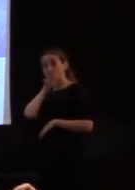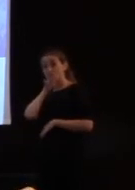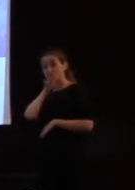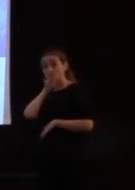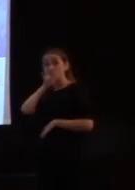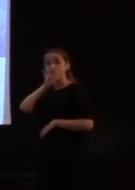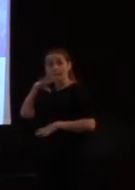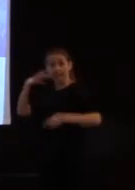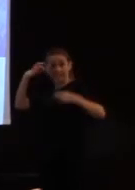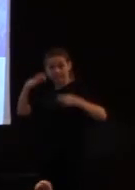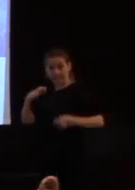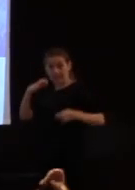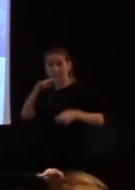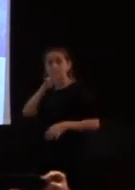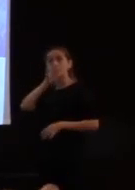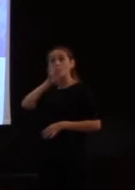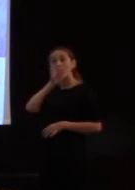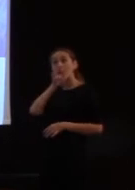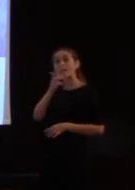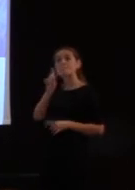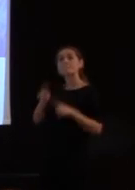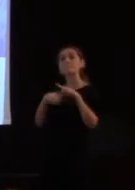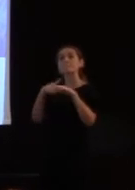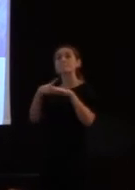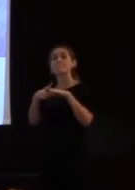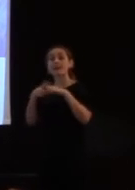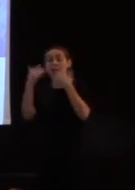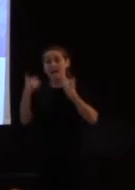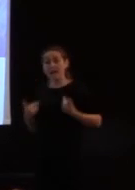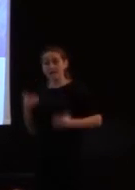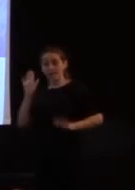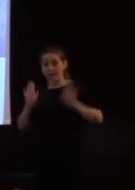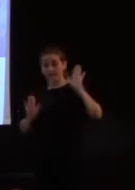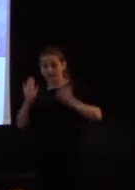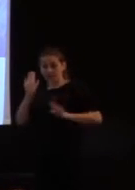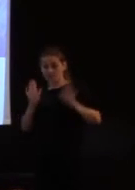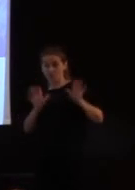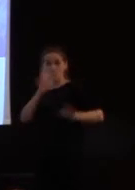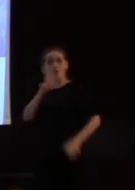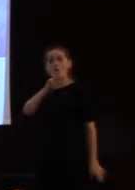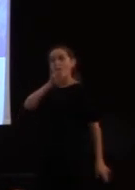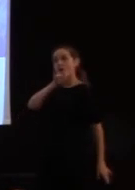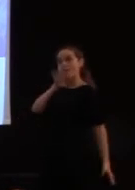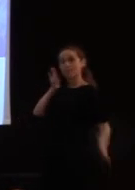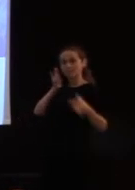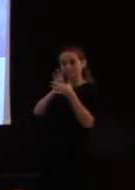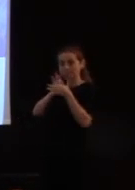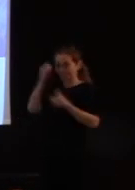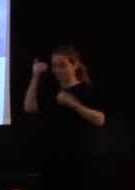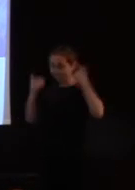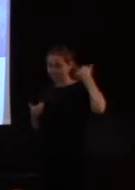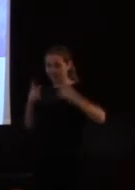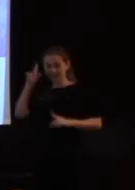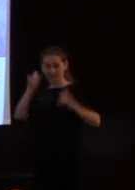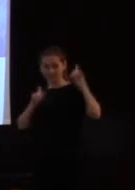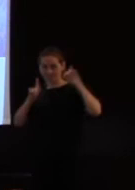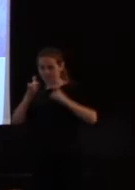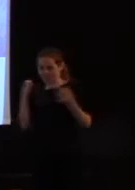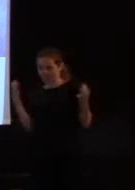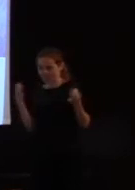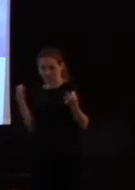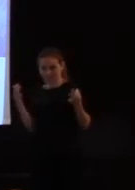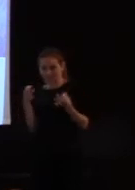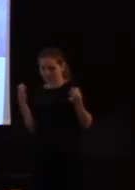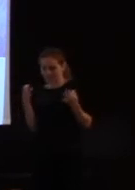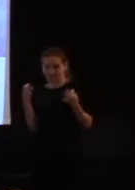orales, y de lenguaje no verbal, porque ¿qué sería la palabra sin estar acompañada de un gesto, verdad? Que forman parte de